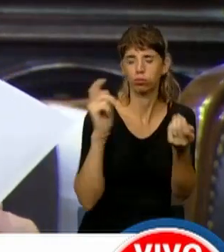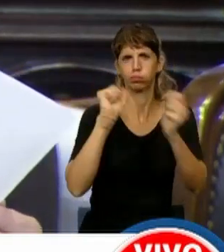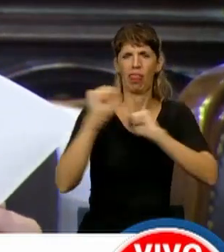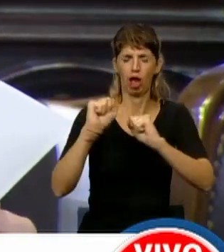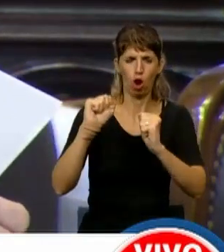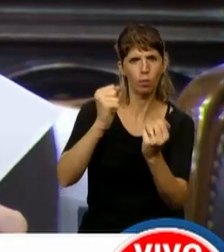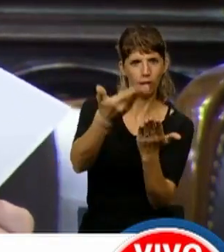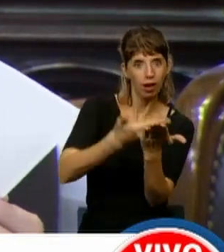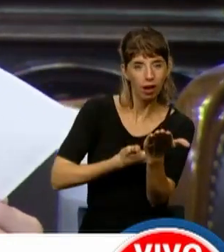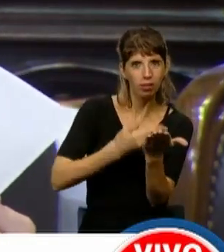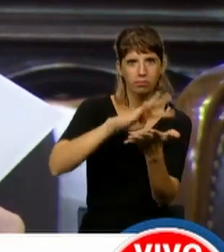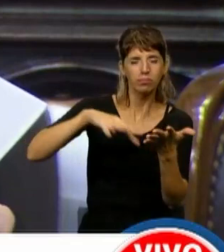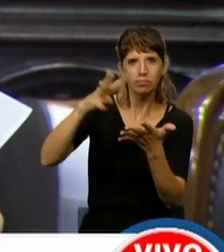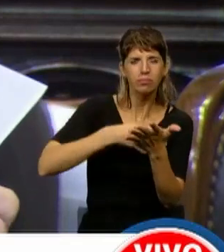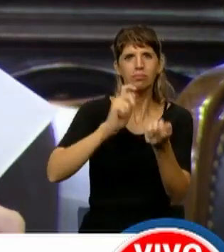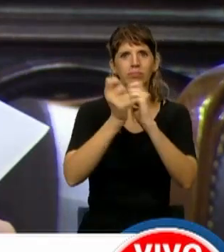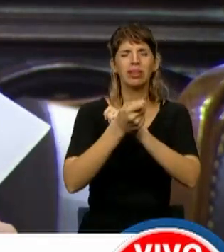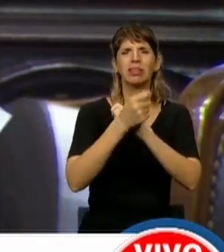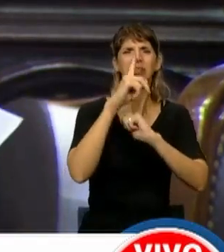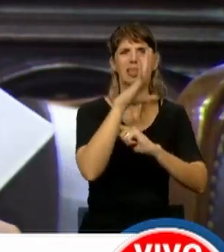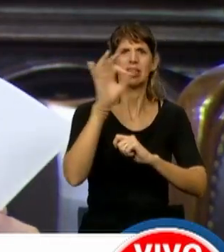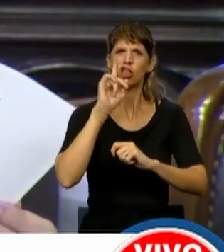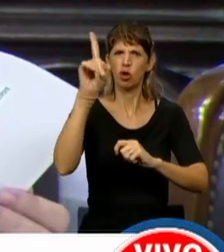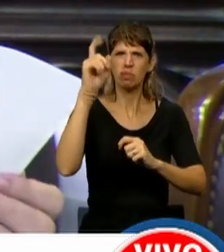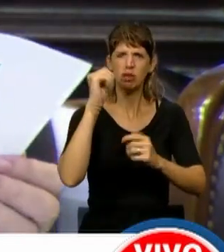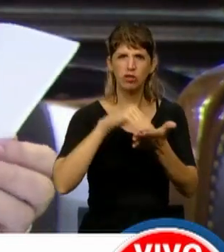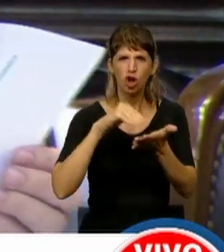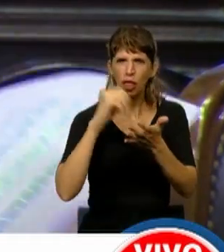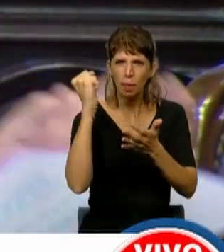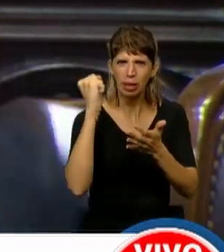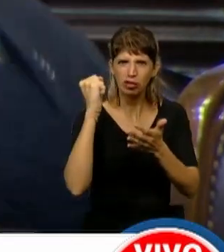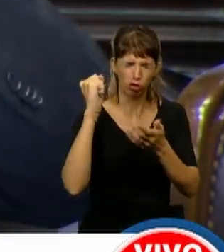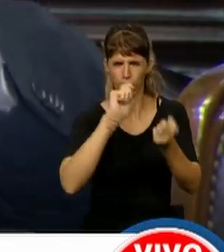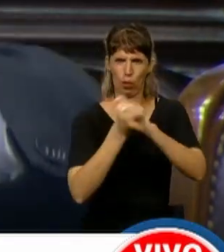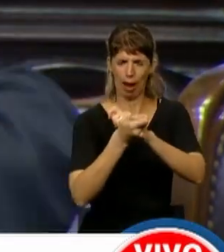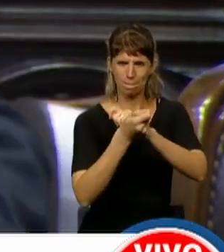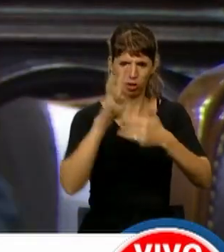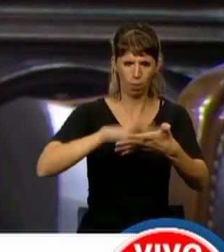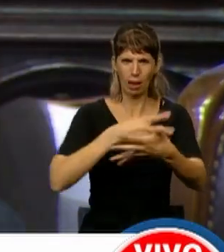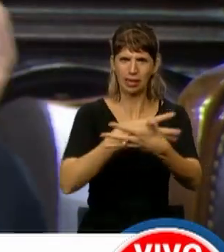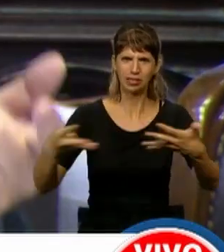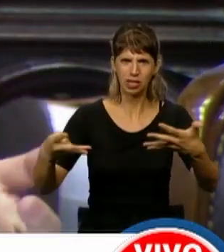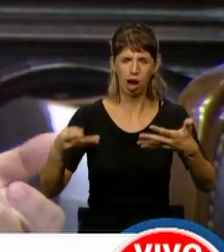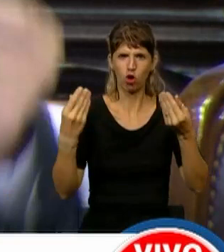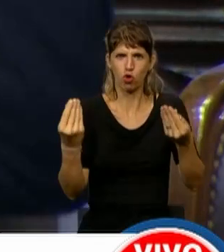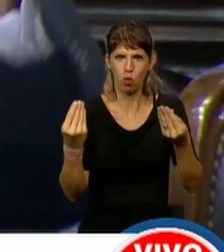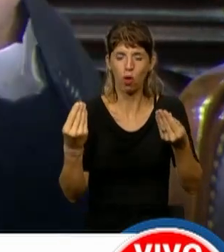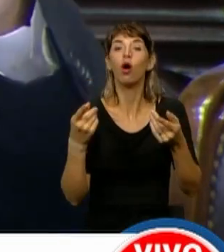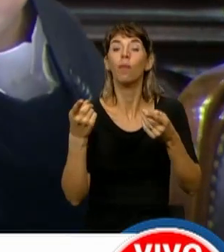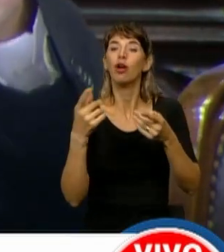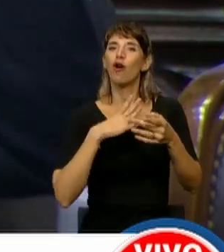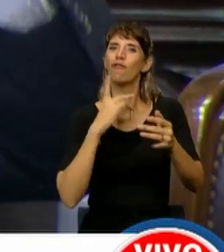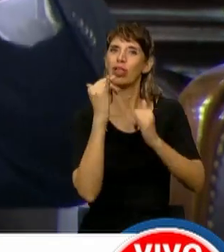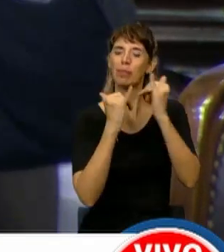600, 700 mil millones de pesos. La verdad, inconcebible. Pero digo, en ese incremento de gasto hay planillas de